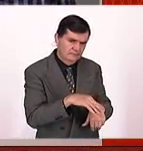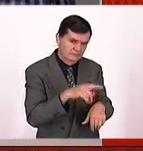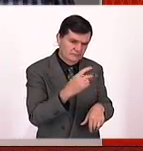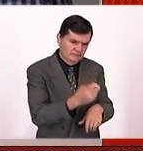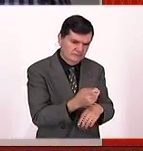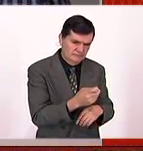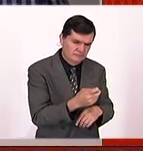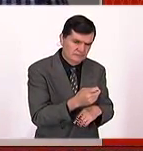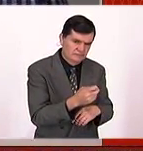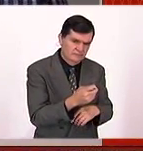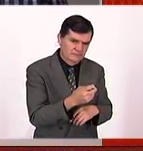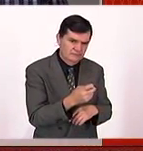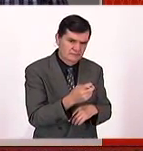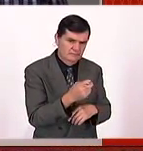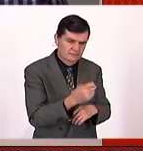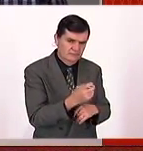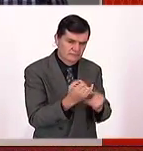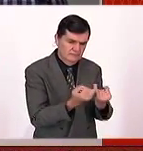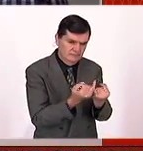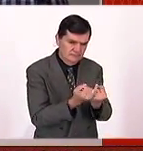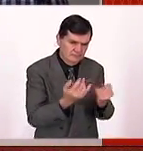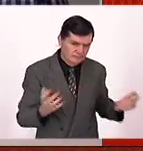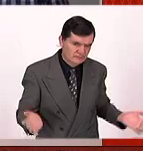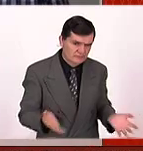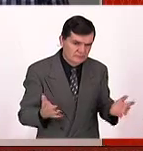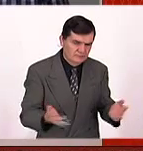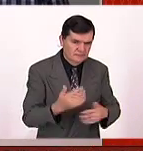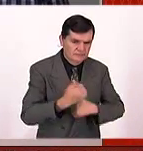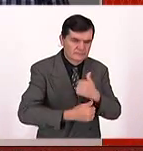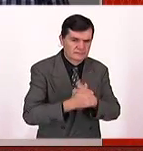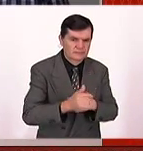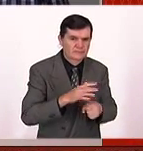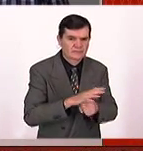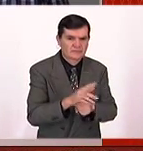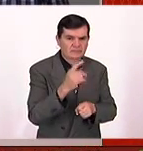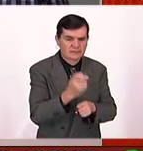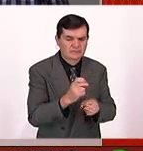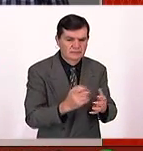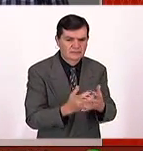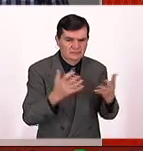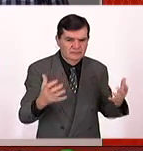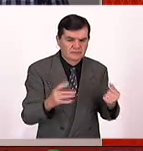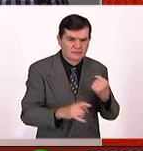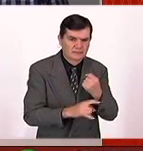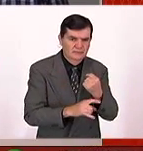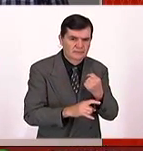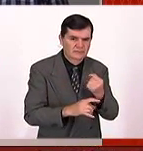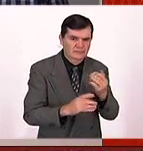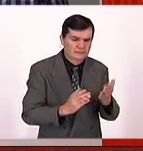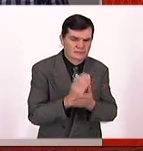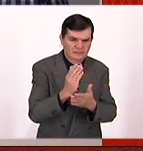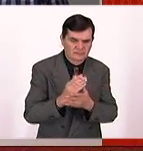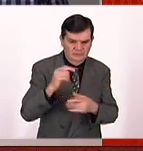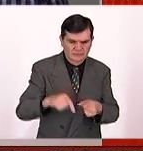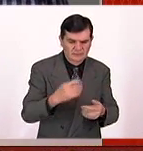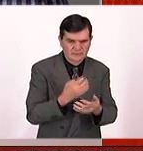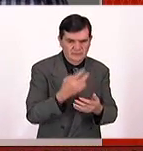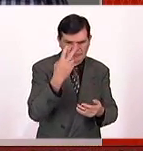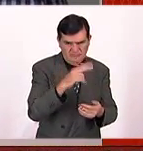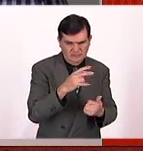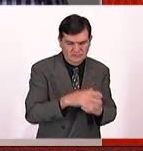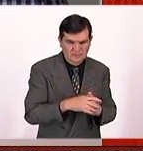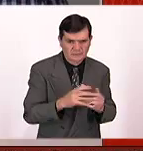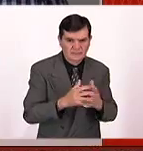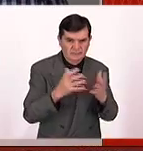pues también impulsor de esta carrera, ¿cuáles serían los grandes retos de la ecología en México?